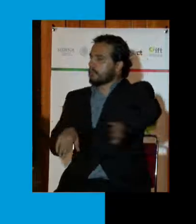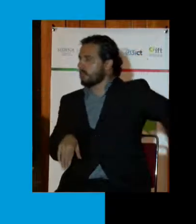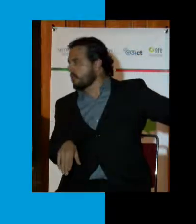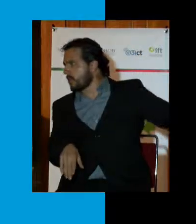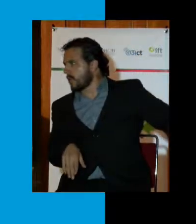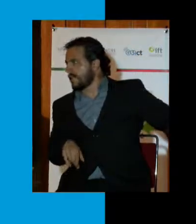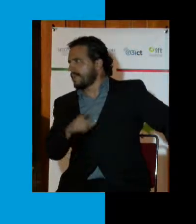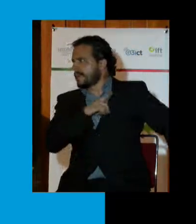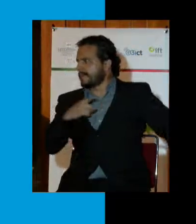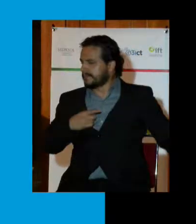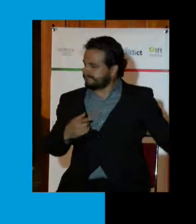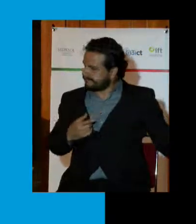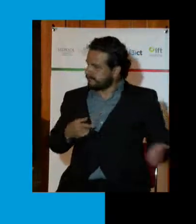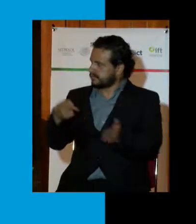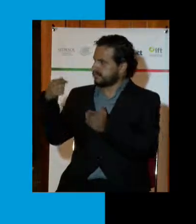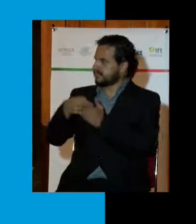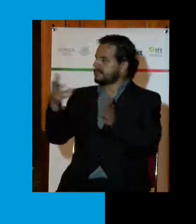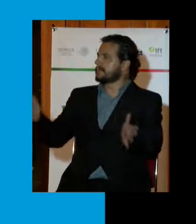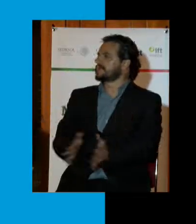seguir adelante. Muchas gracias.